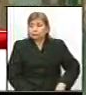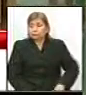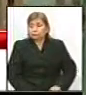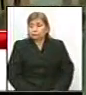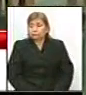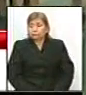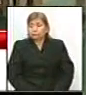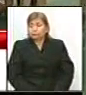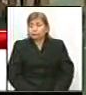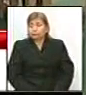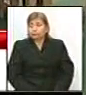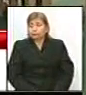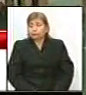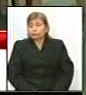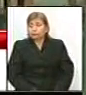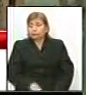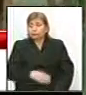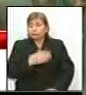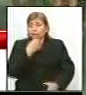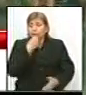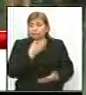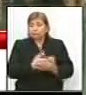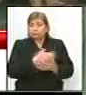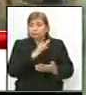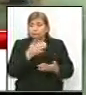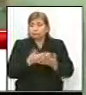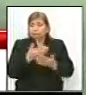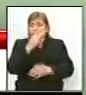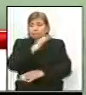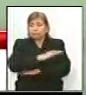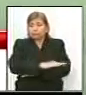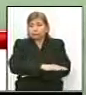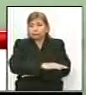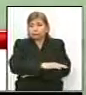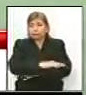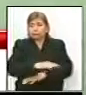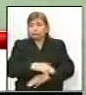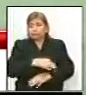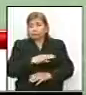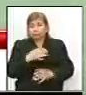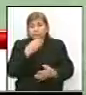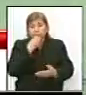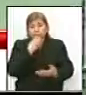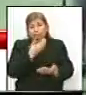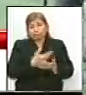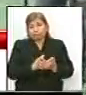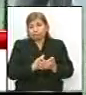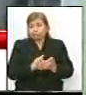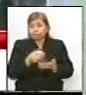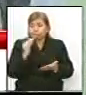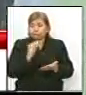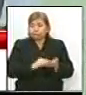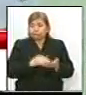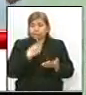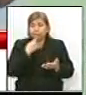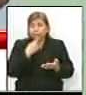Bien, ante todo, muy buenas tardes. Bueno, una vez más, dar la